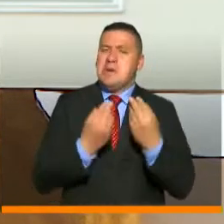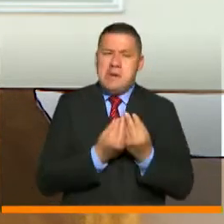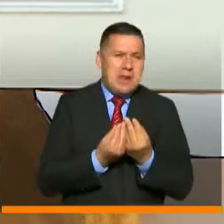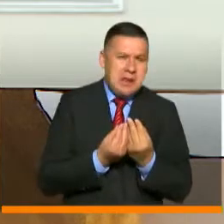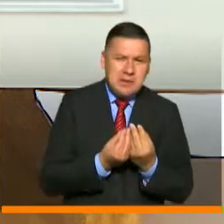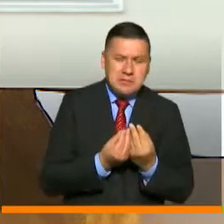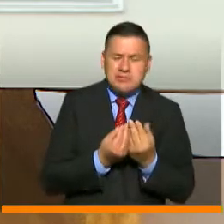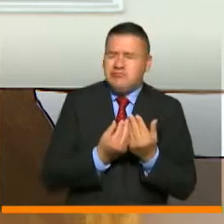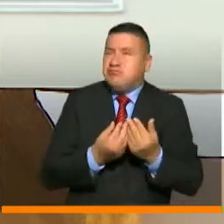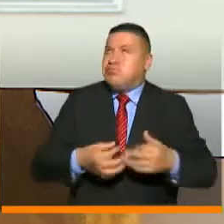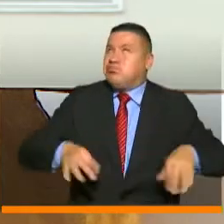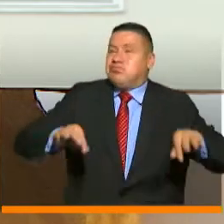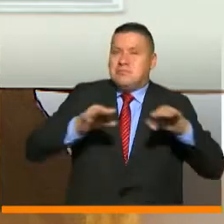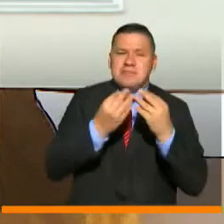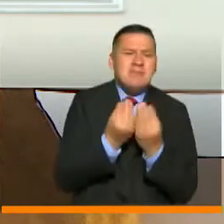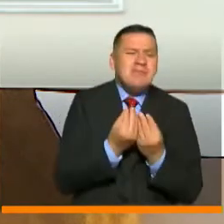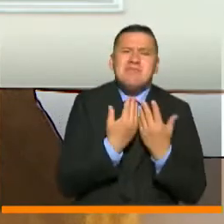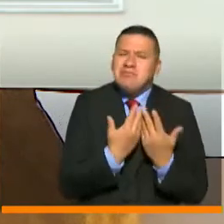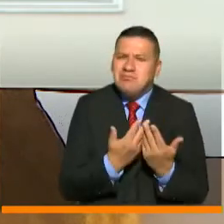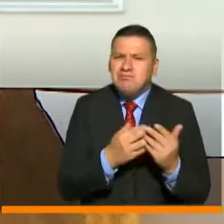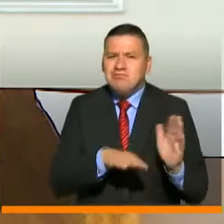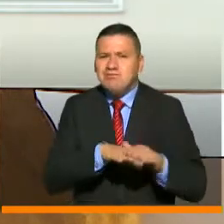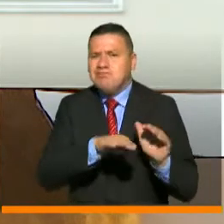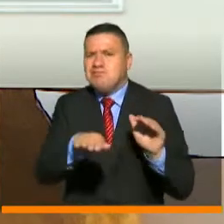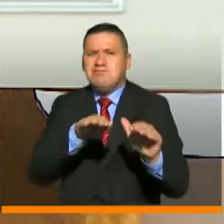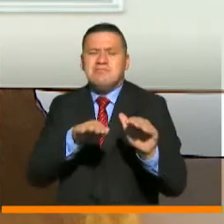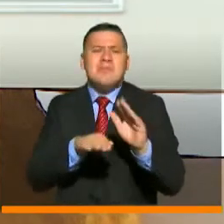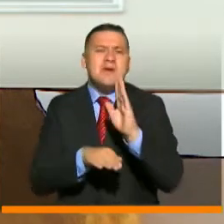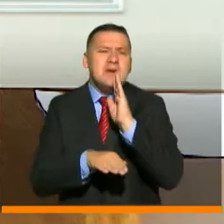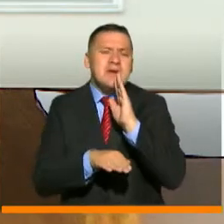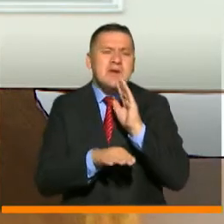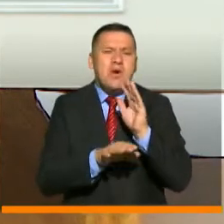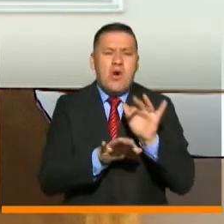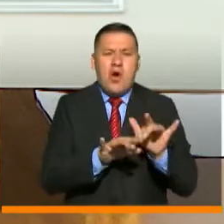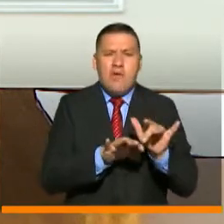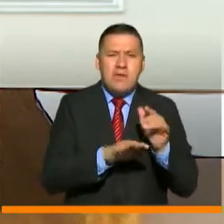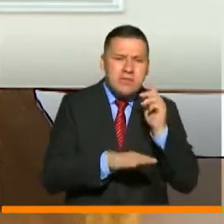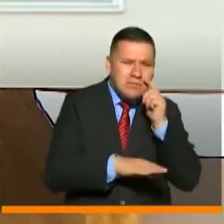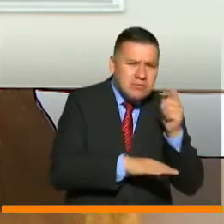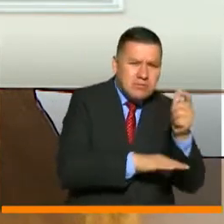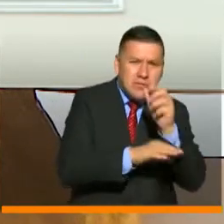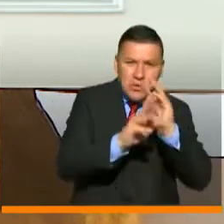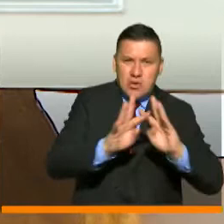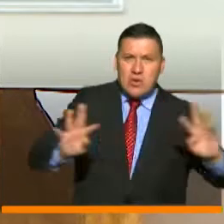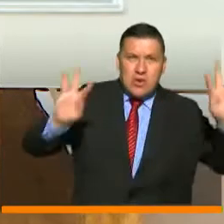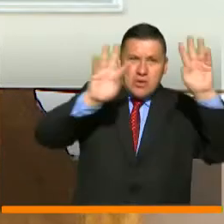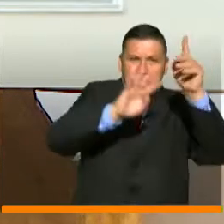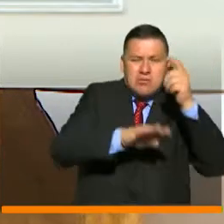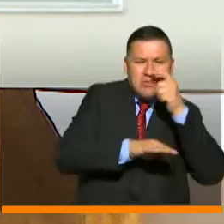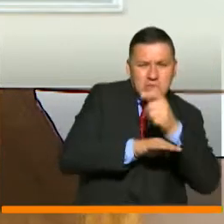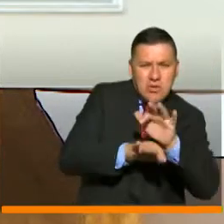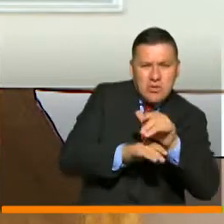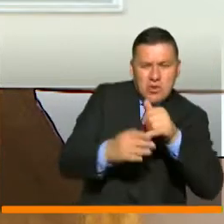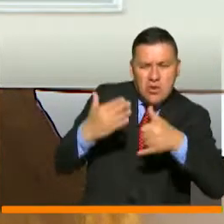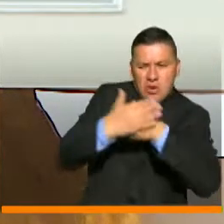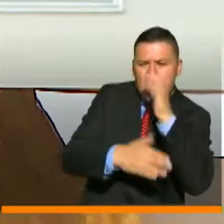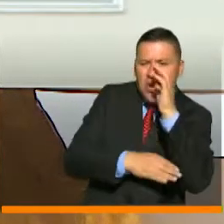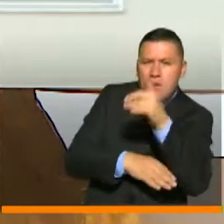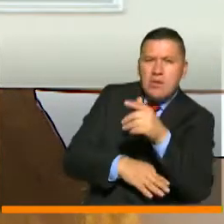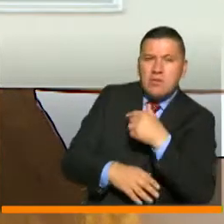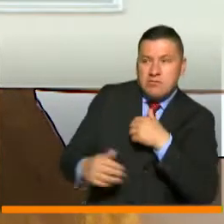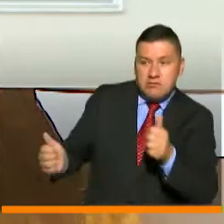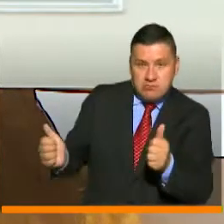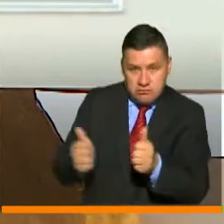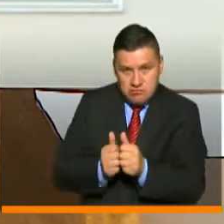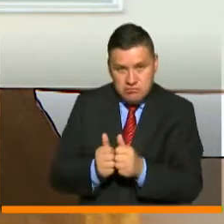reunión que fue convocada por la oficina de observación de naciones unidas en nuestro país ahí me